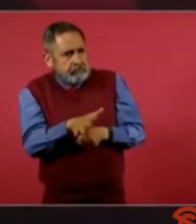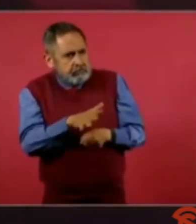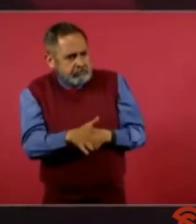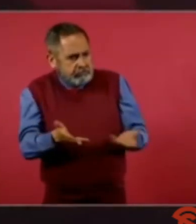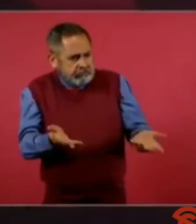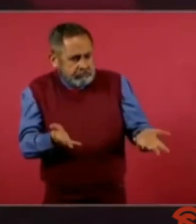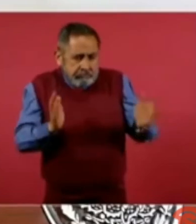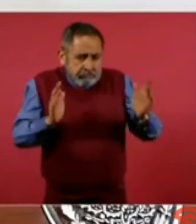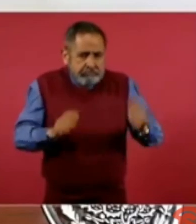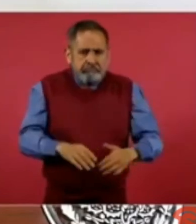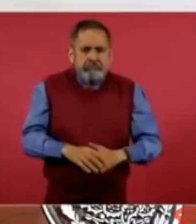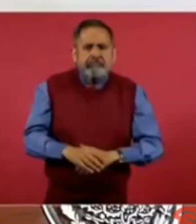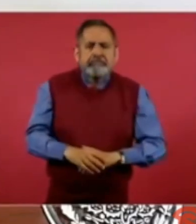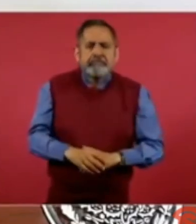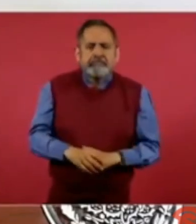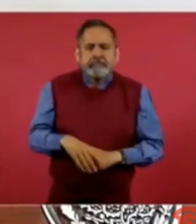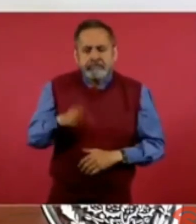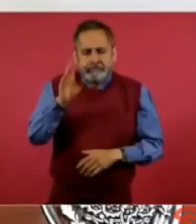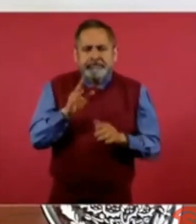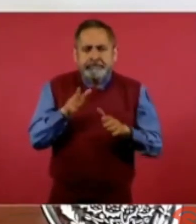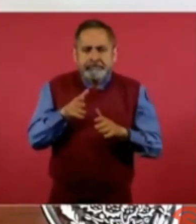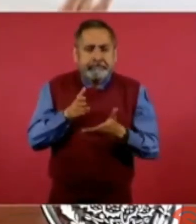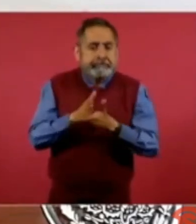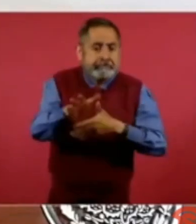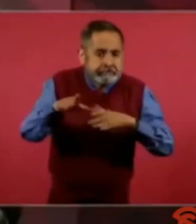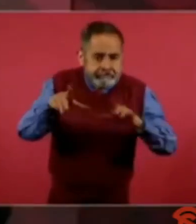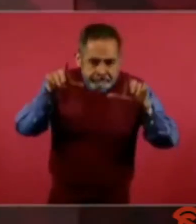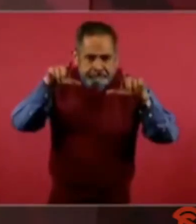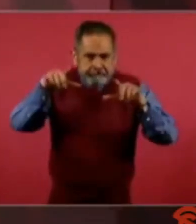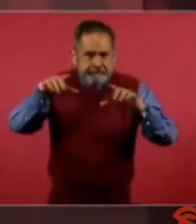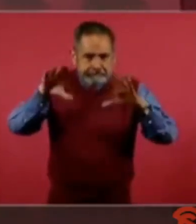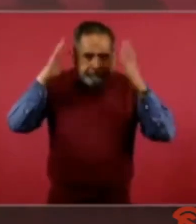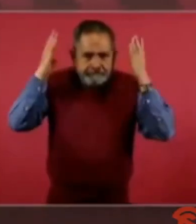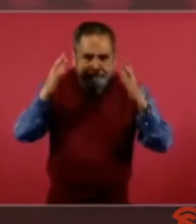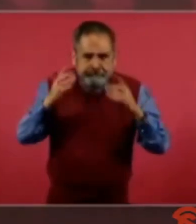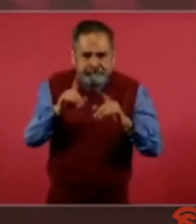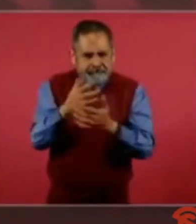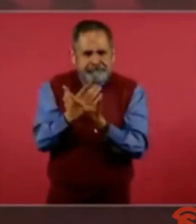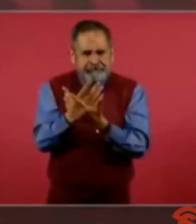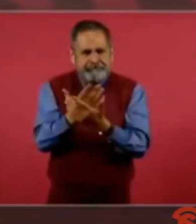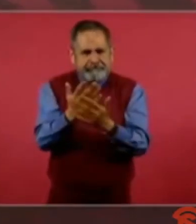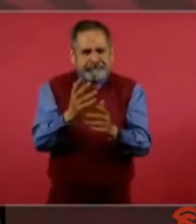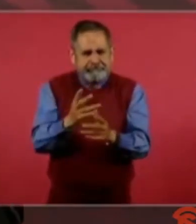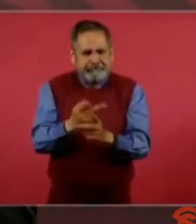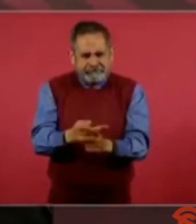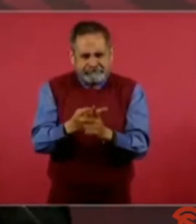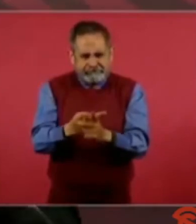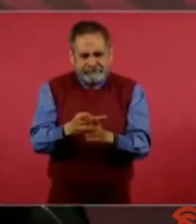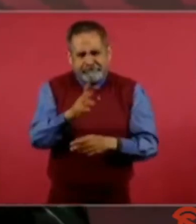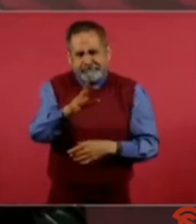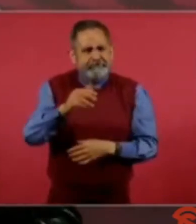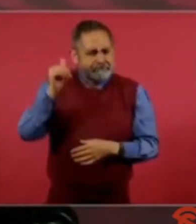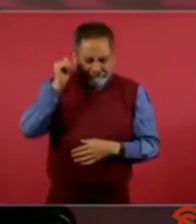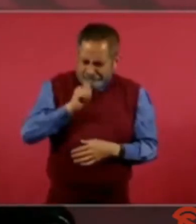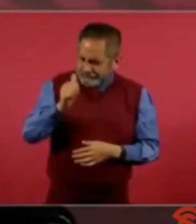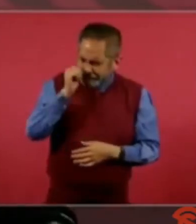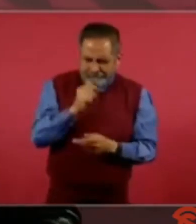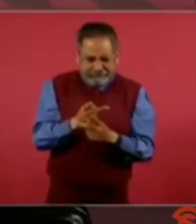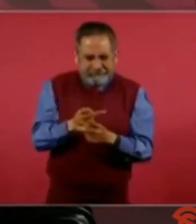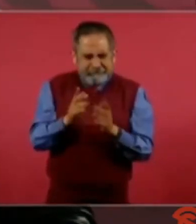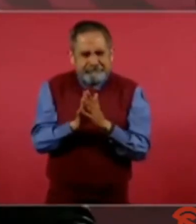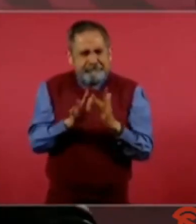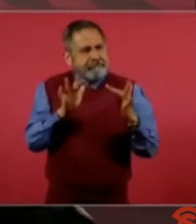ocultando pero no nos adelantemos para qué siempre hemos logrado